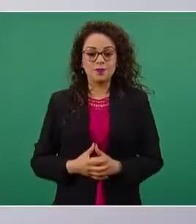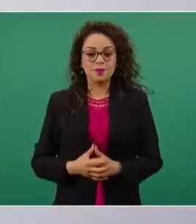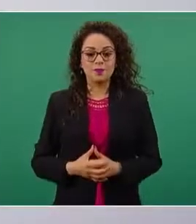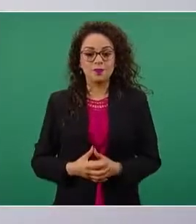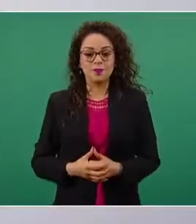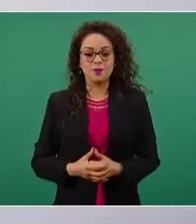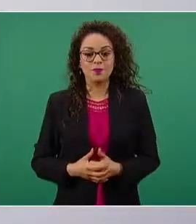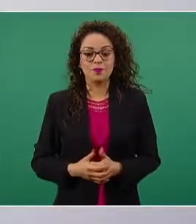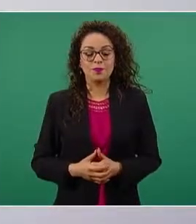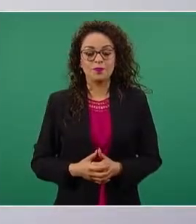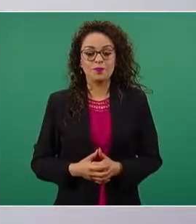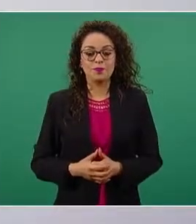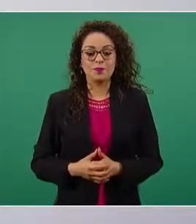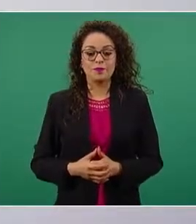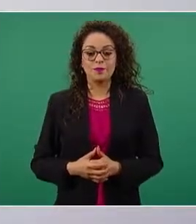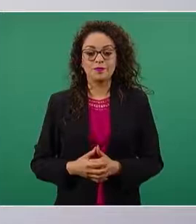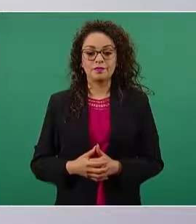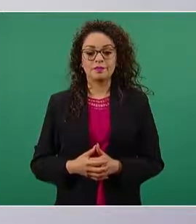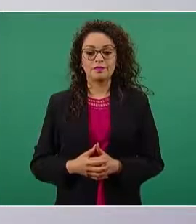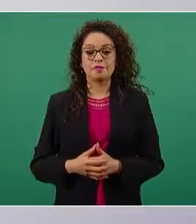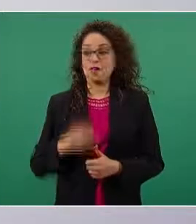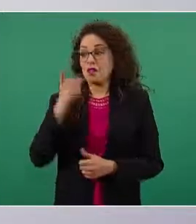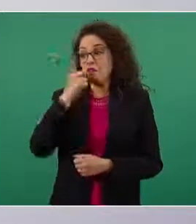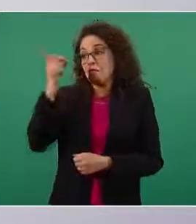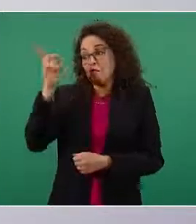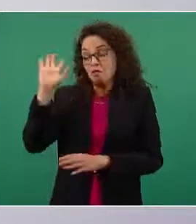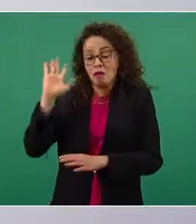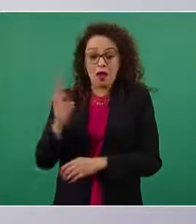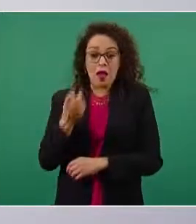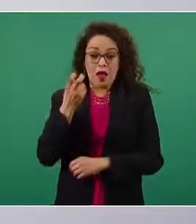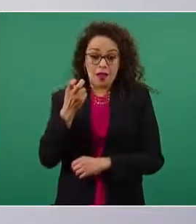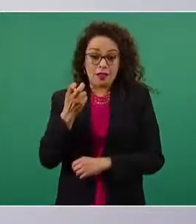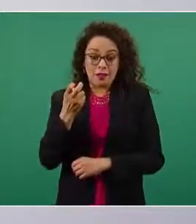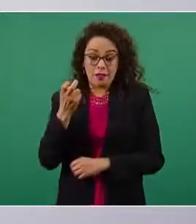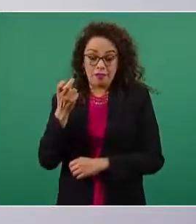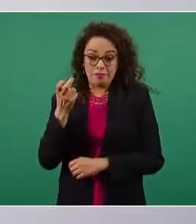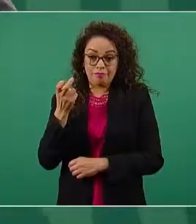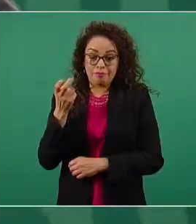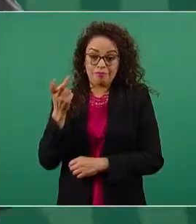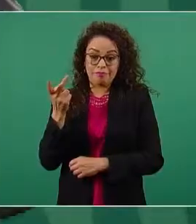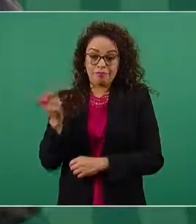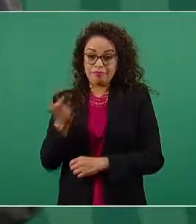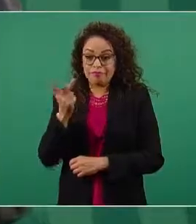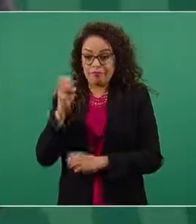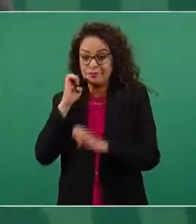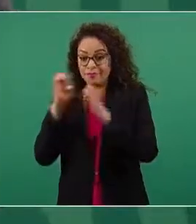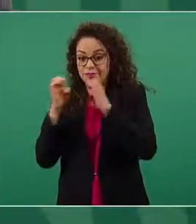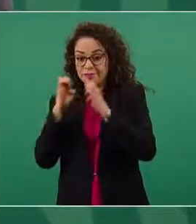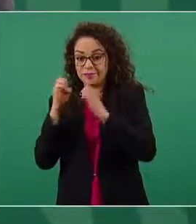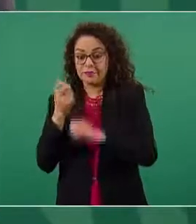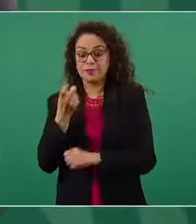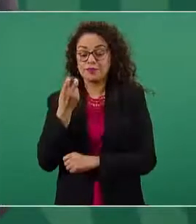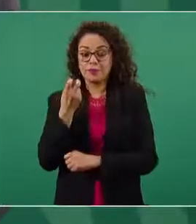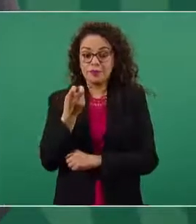Y dicen que por esa entrevista se precipitaron los